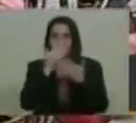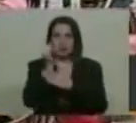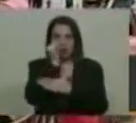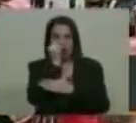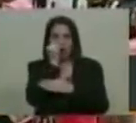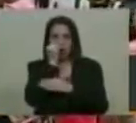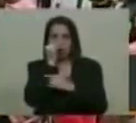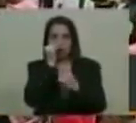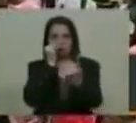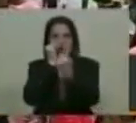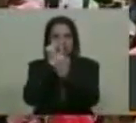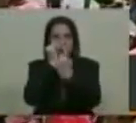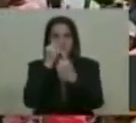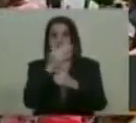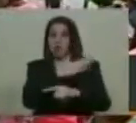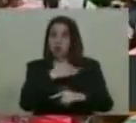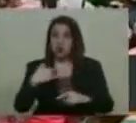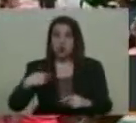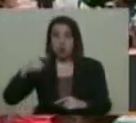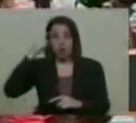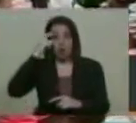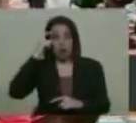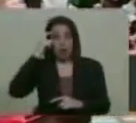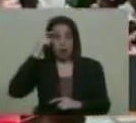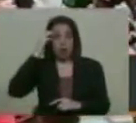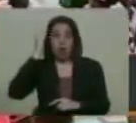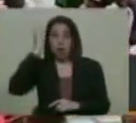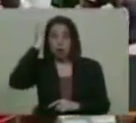porque yo quiero que Ramos Alú me conteste.